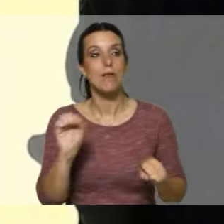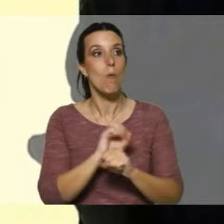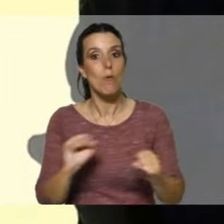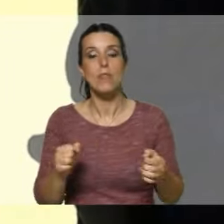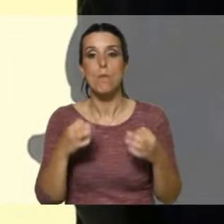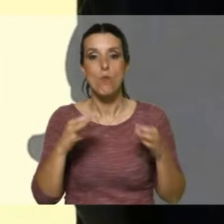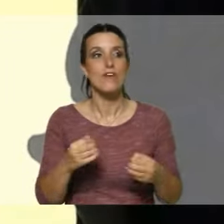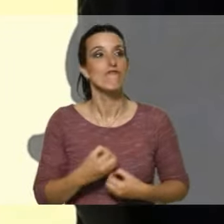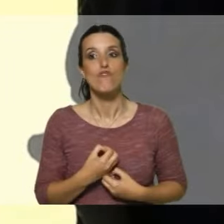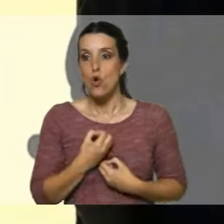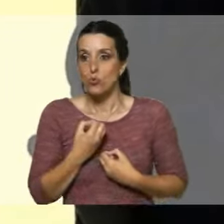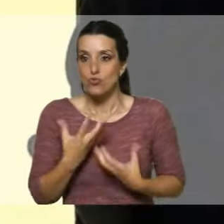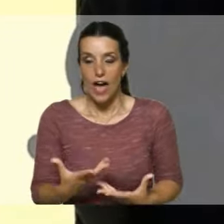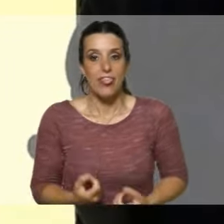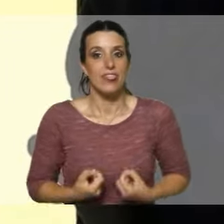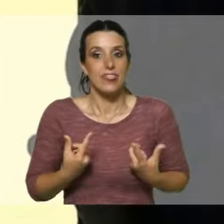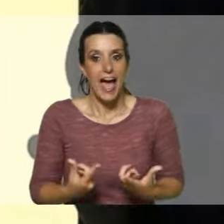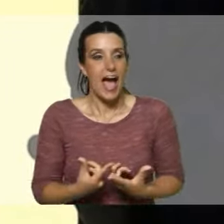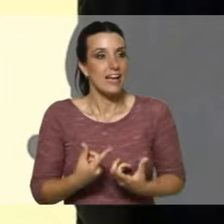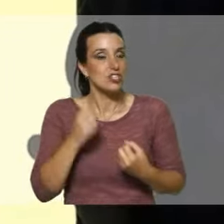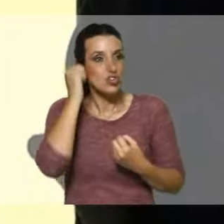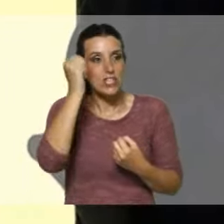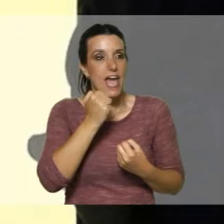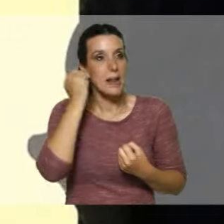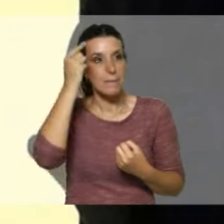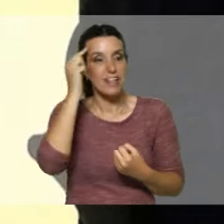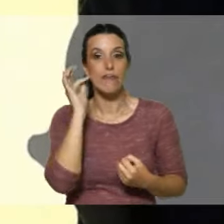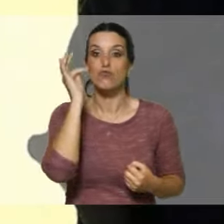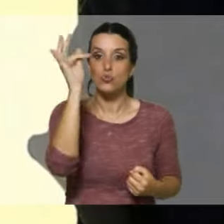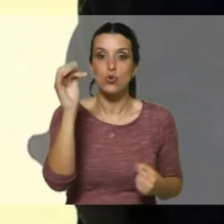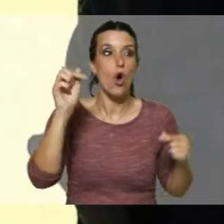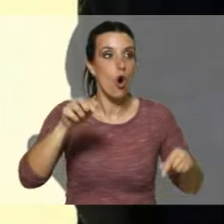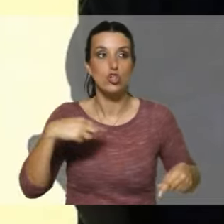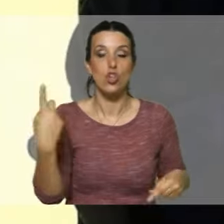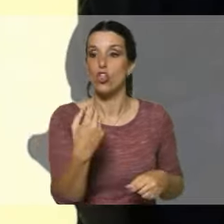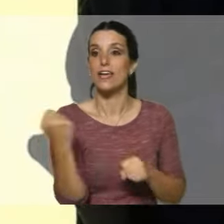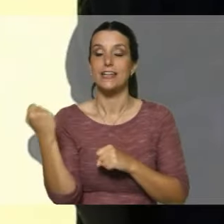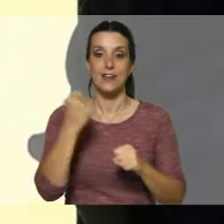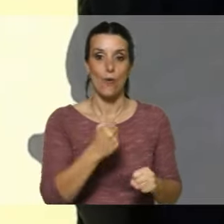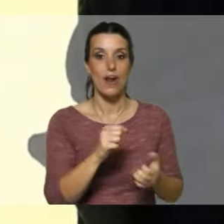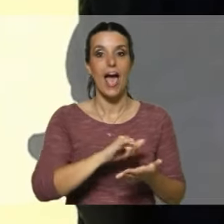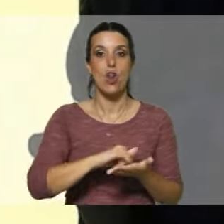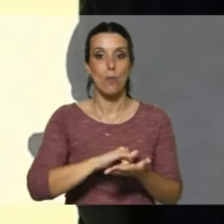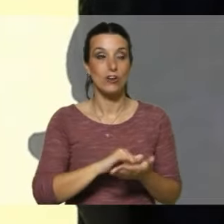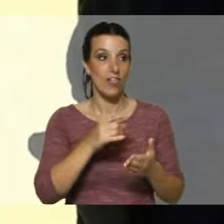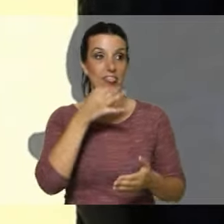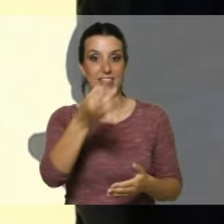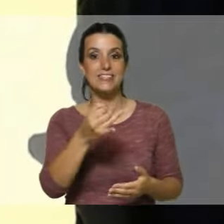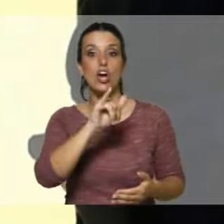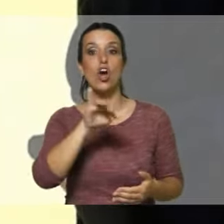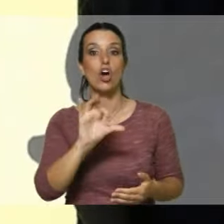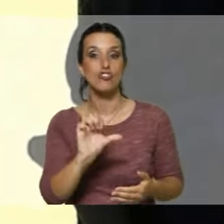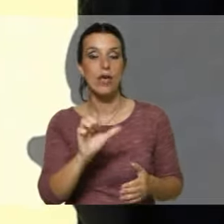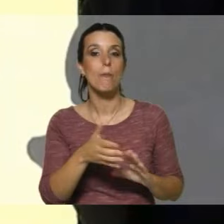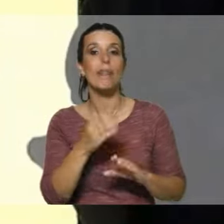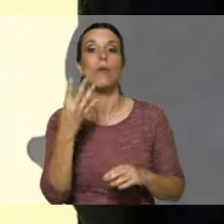buena voluntad que le ponen capacidad de soñar y de pensar para adelante Es que hoy estamos inaugurando Este aeropuerto que como bien decía Josecito